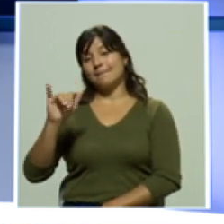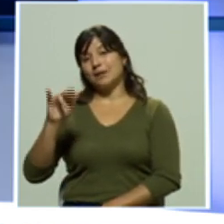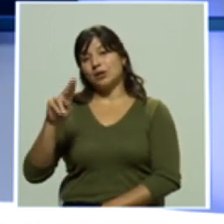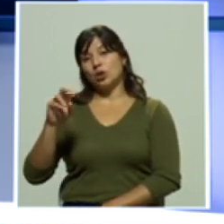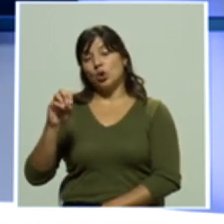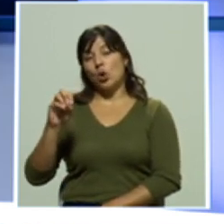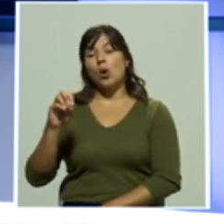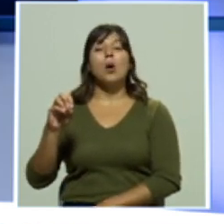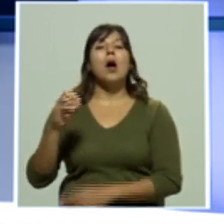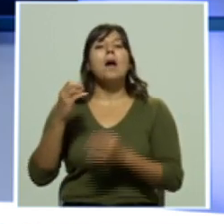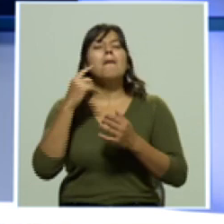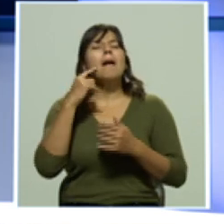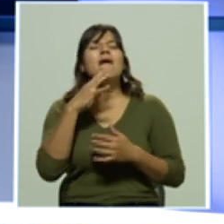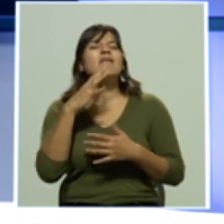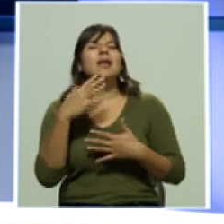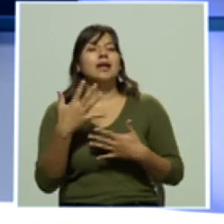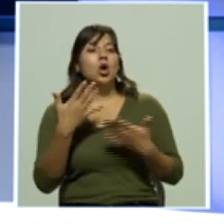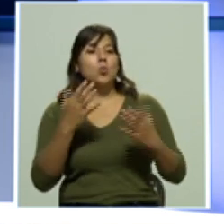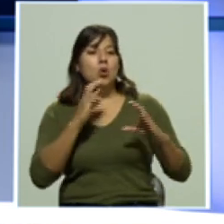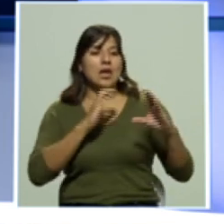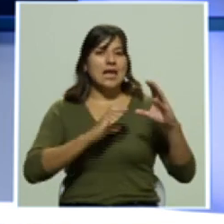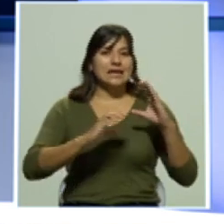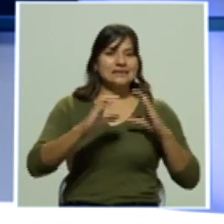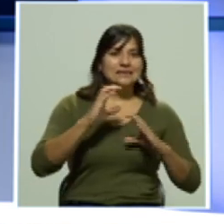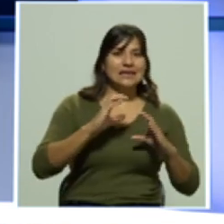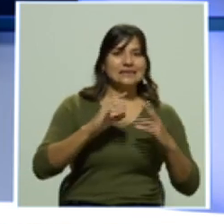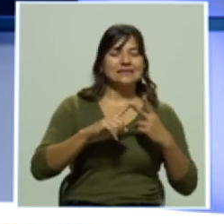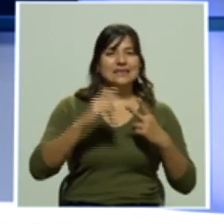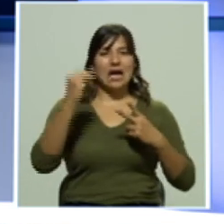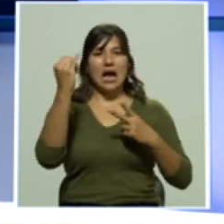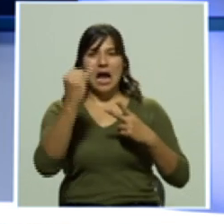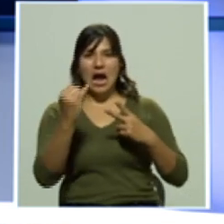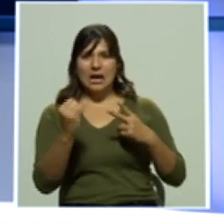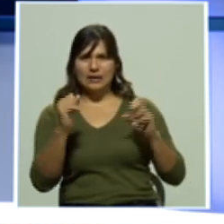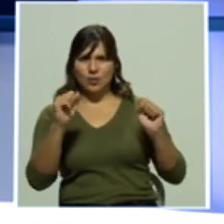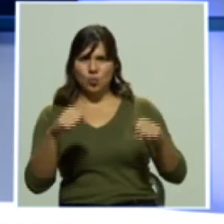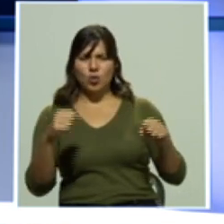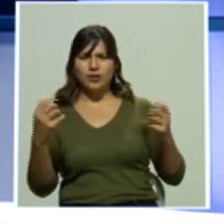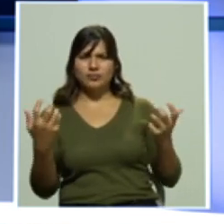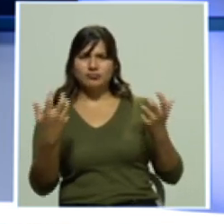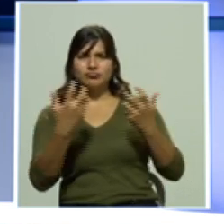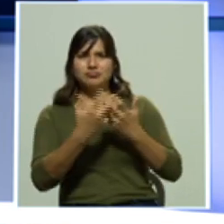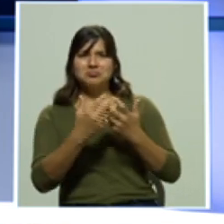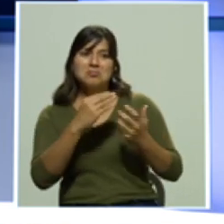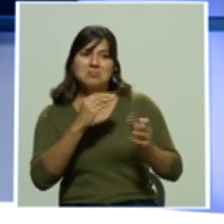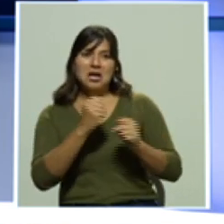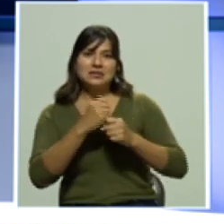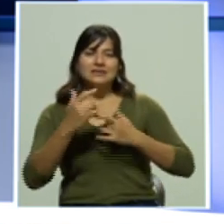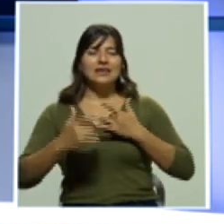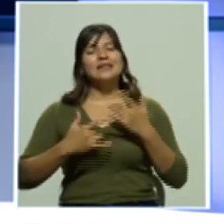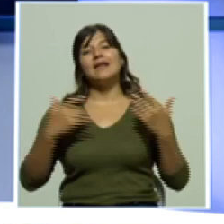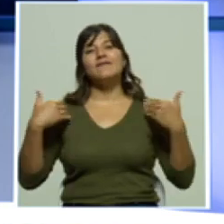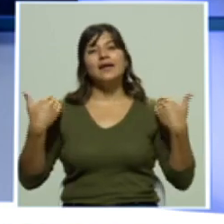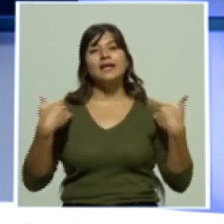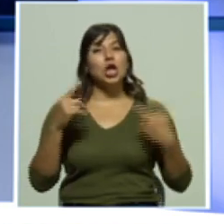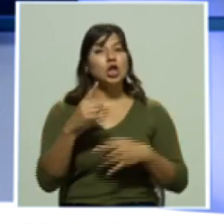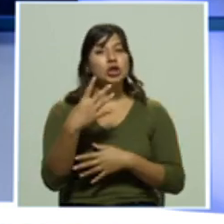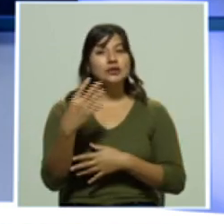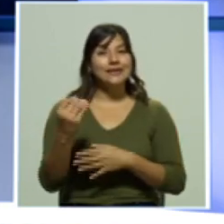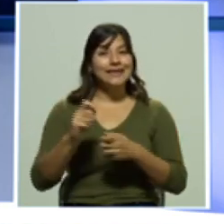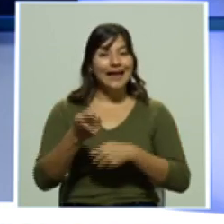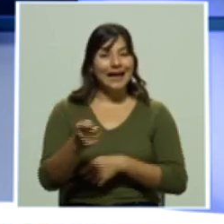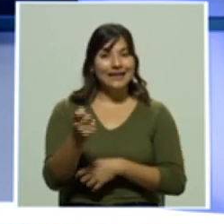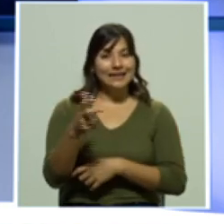las ciencias duras y el arte pueden convivir y además hacernos felices. No se vaya de la señal de